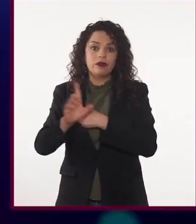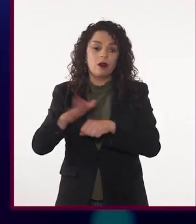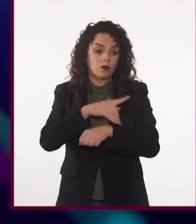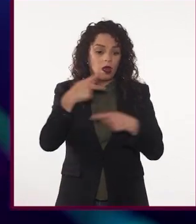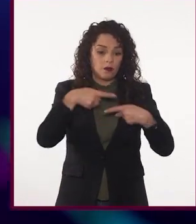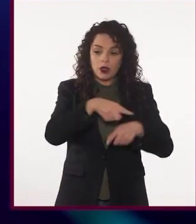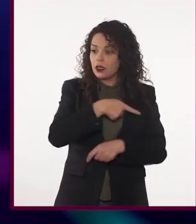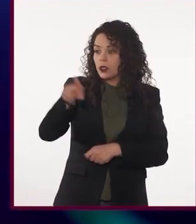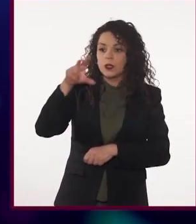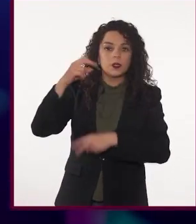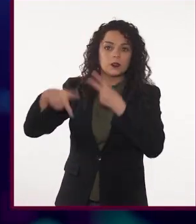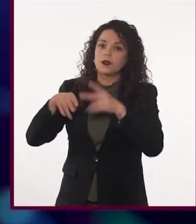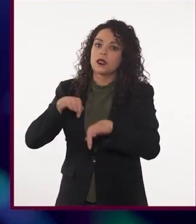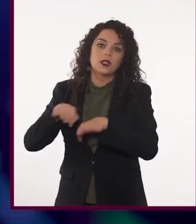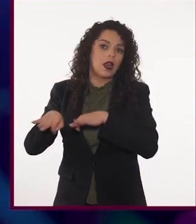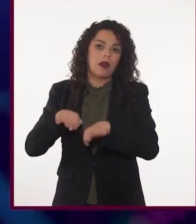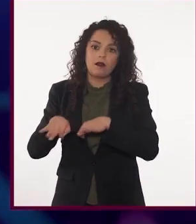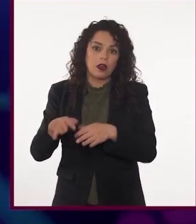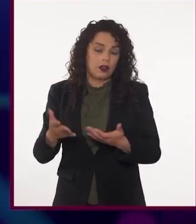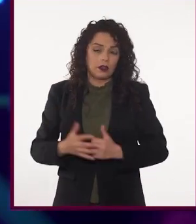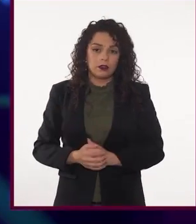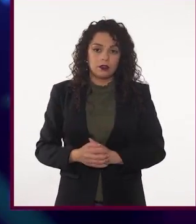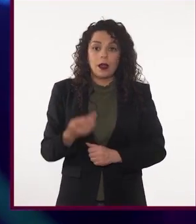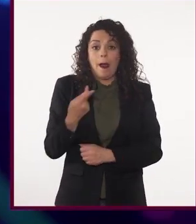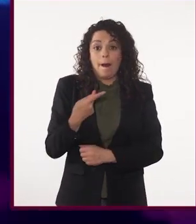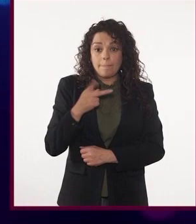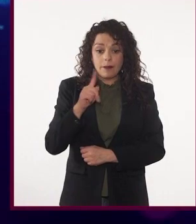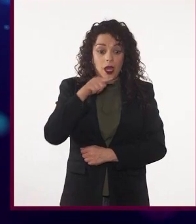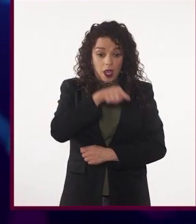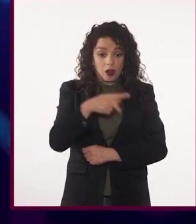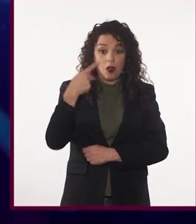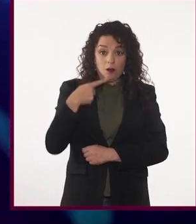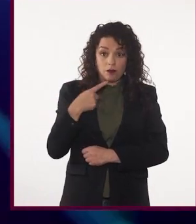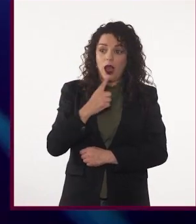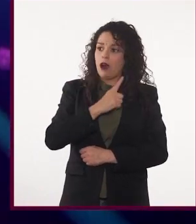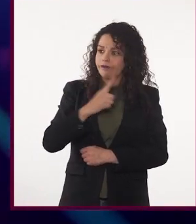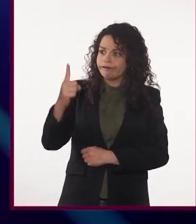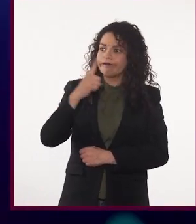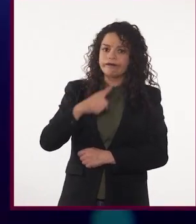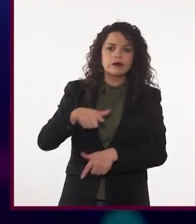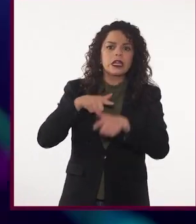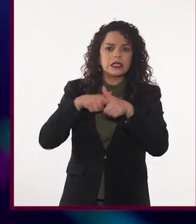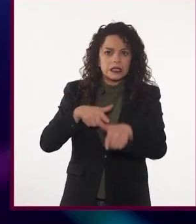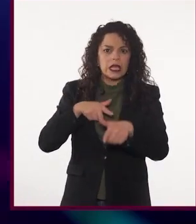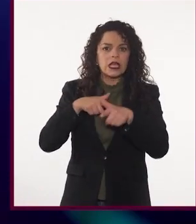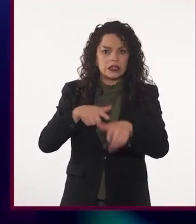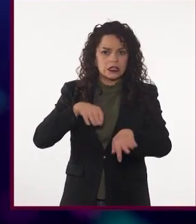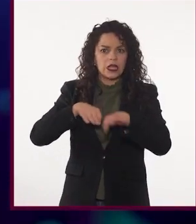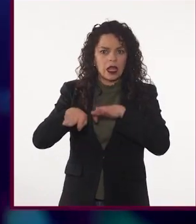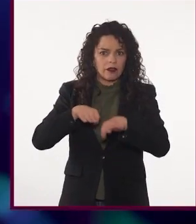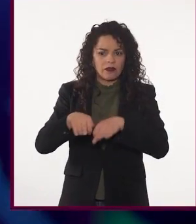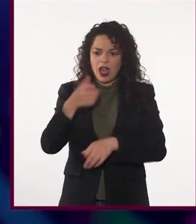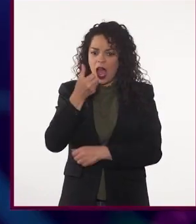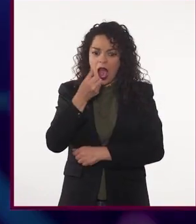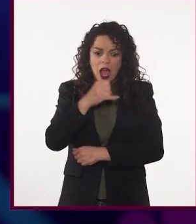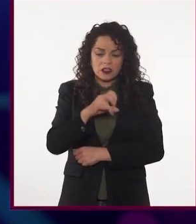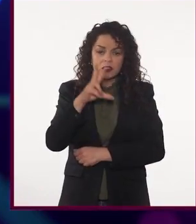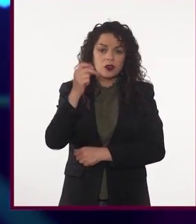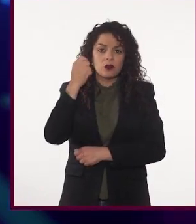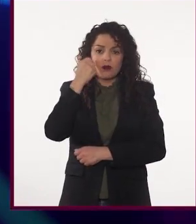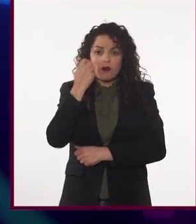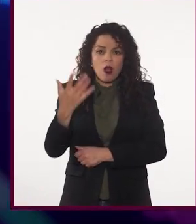no vaya a trabajar. Pero si la persona sigue yendo a trabajar aún con estas